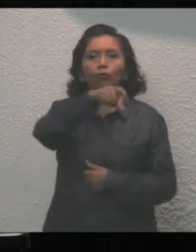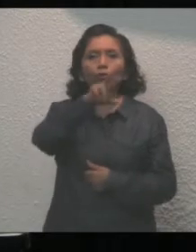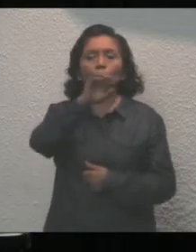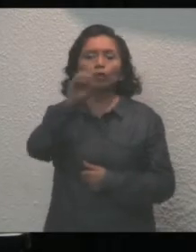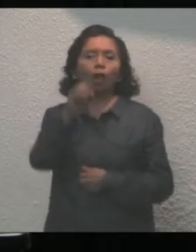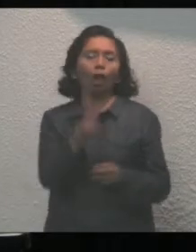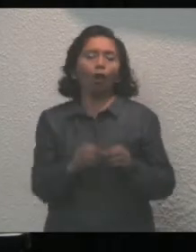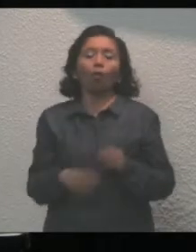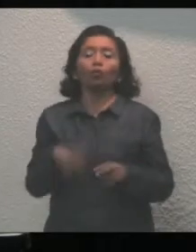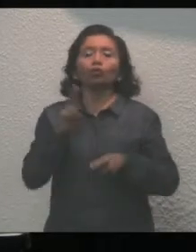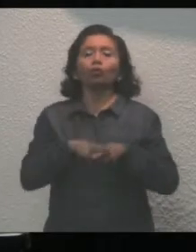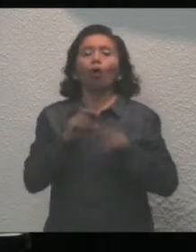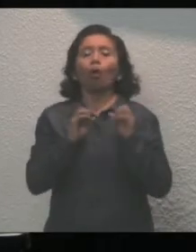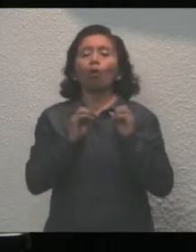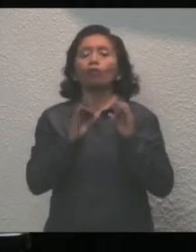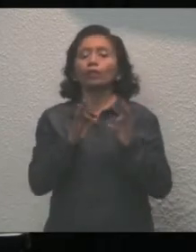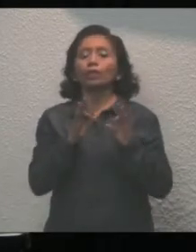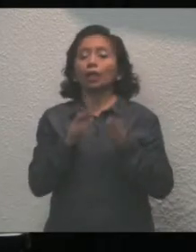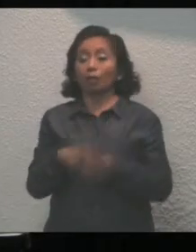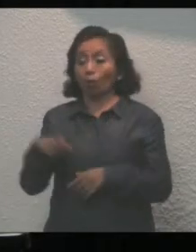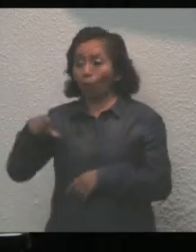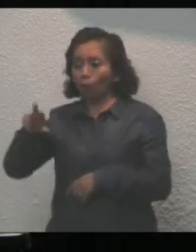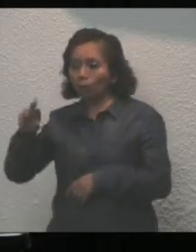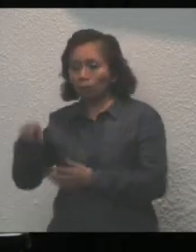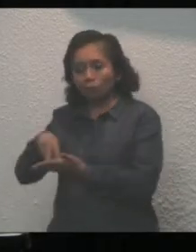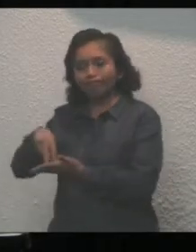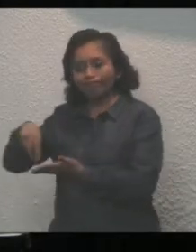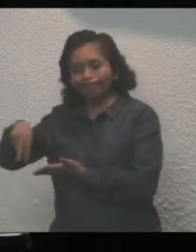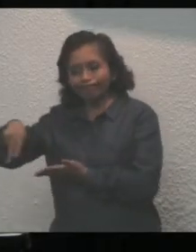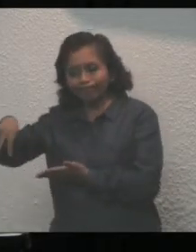oficina a un Quintana Roo de territorio.